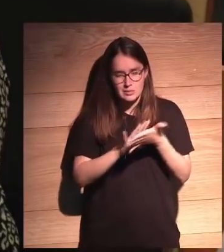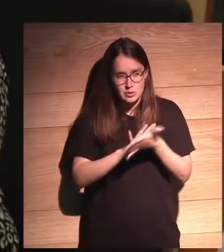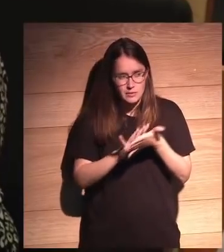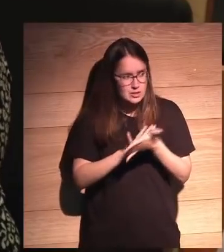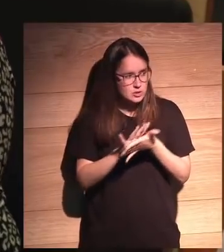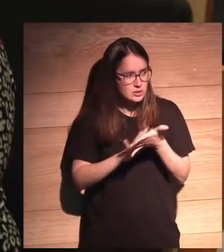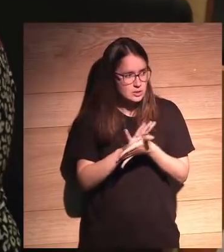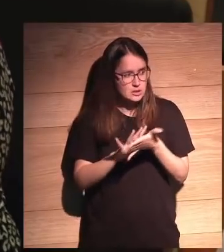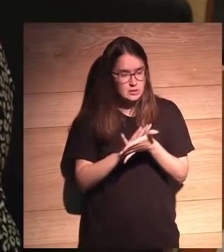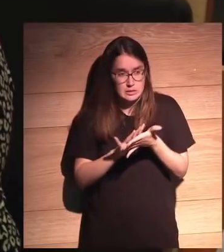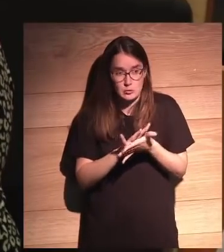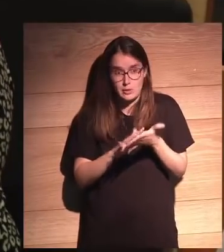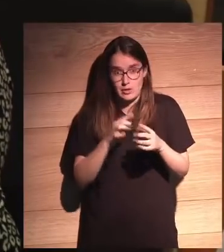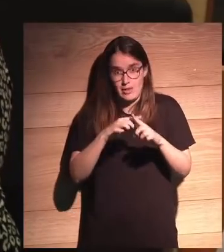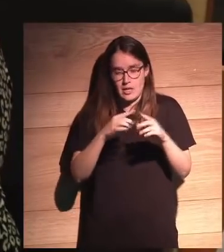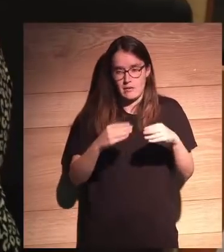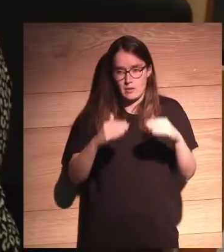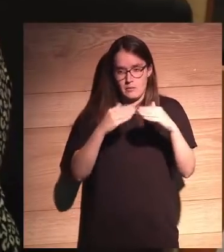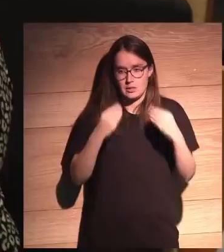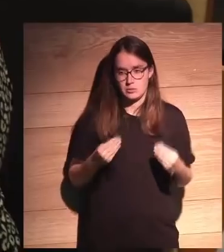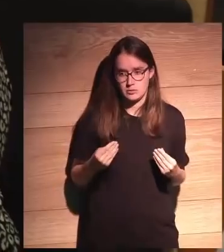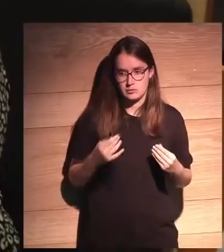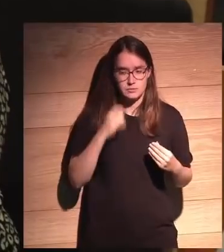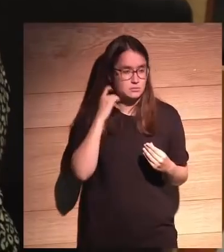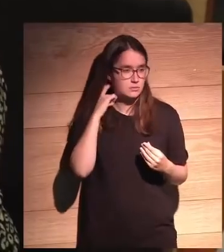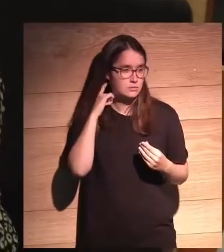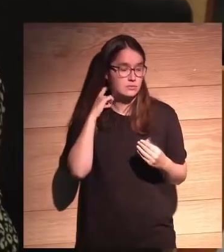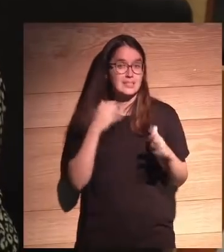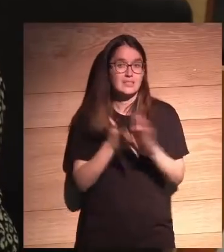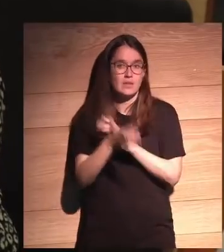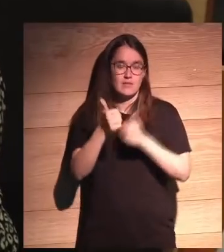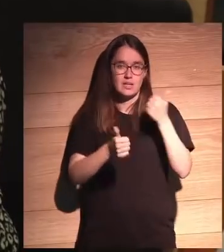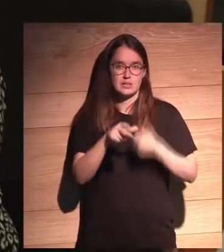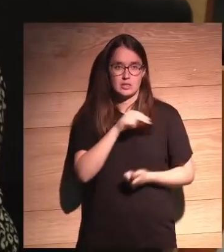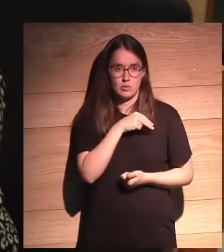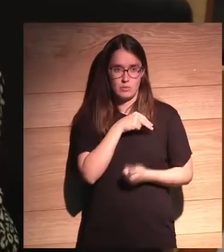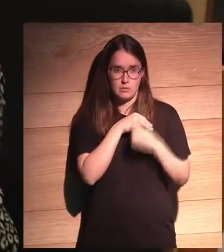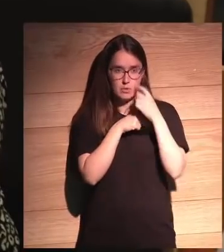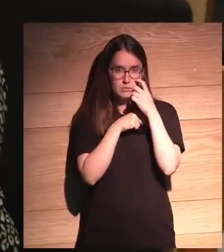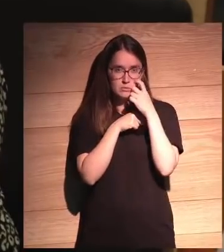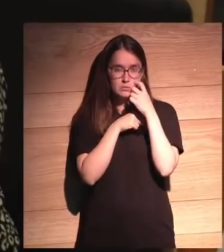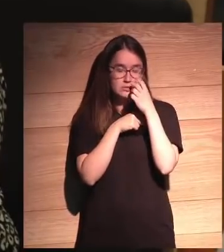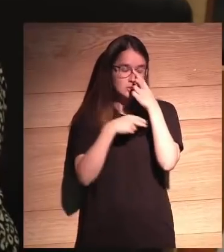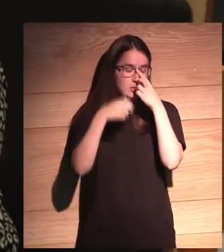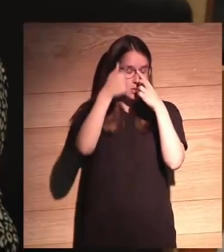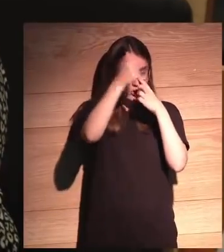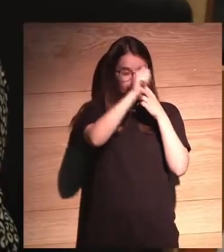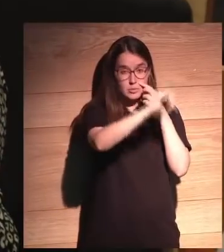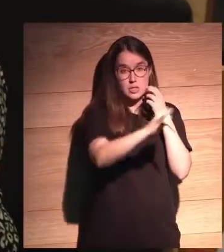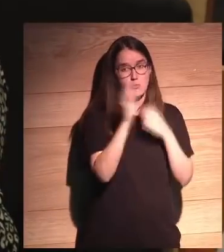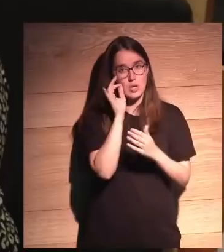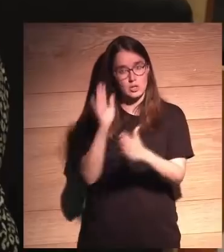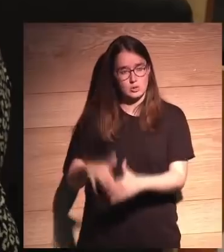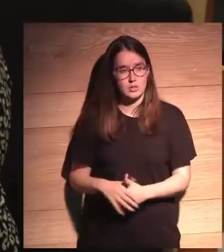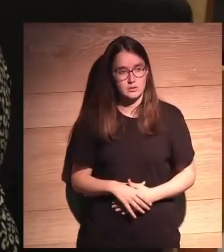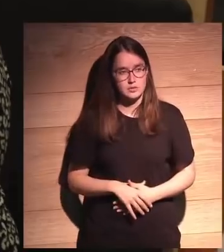acércate el estamos hablando ya del mismo nivel. Sí, fíjate. O sea, son finalistas en un premio, y los hombres suelen estar, las